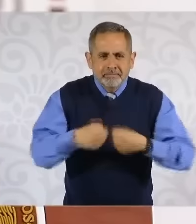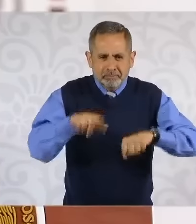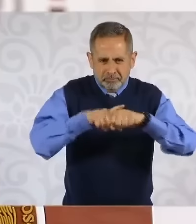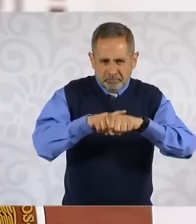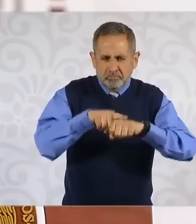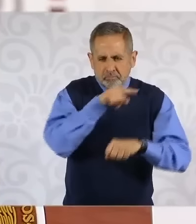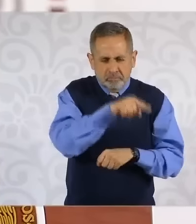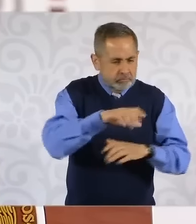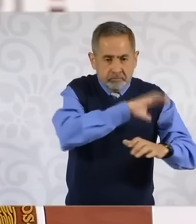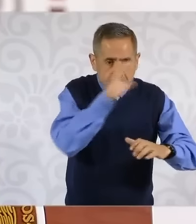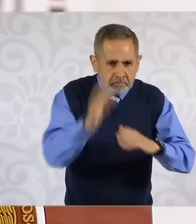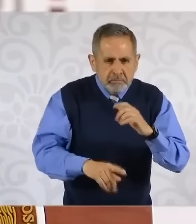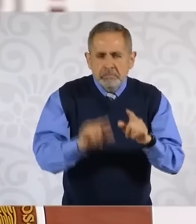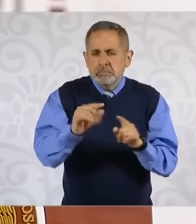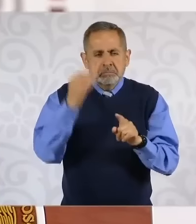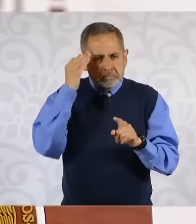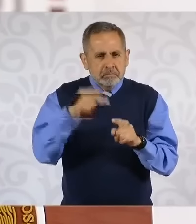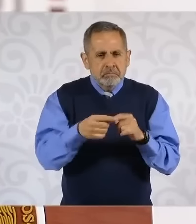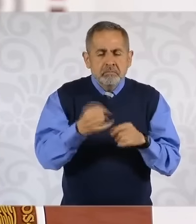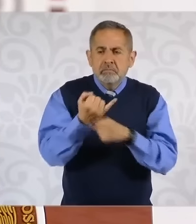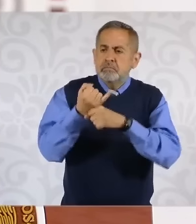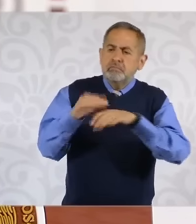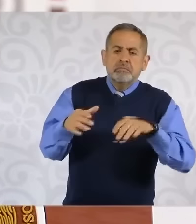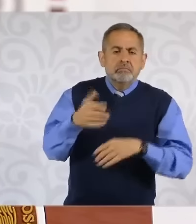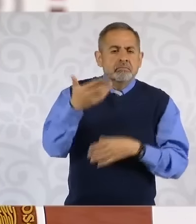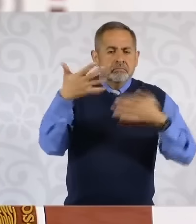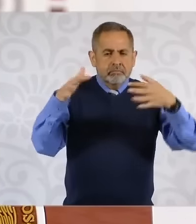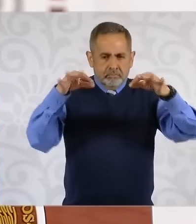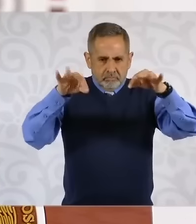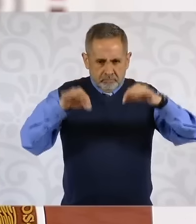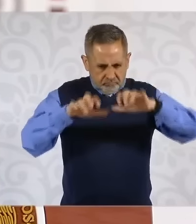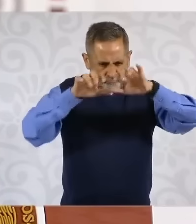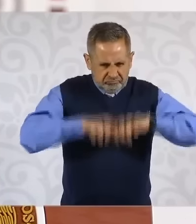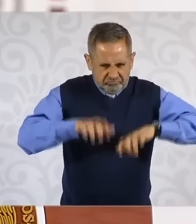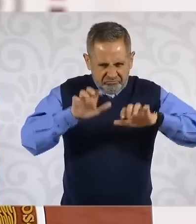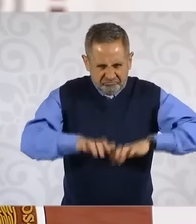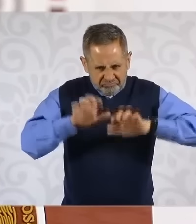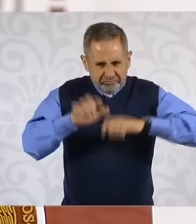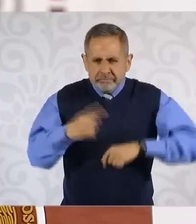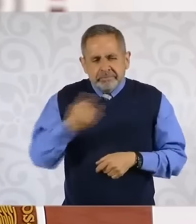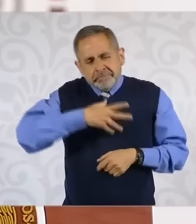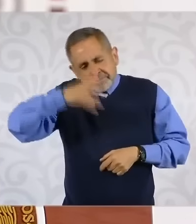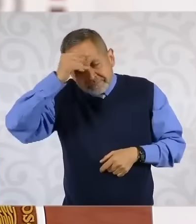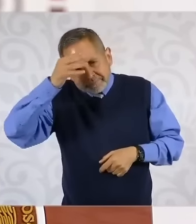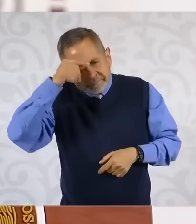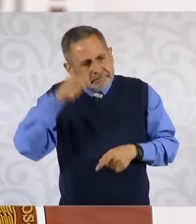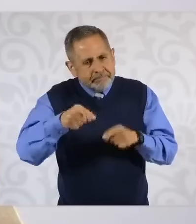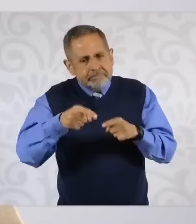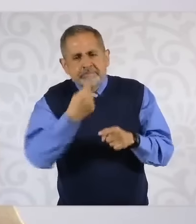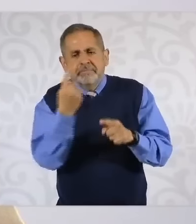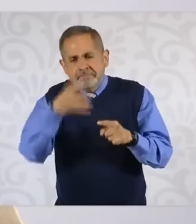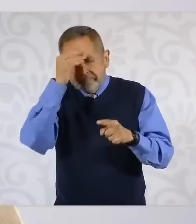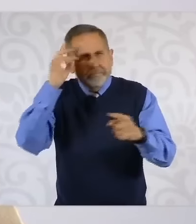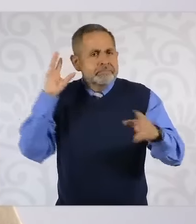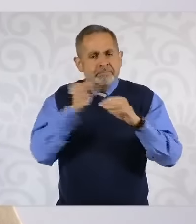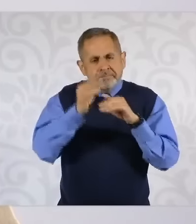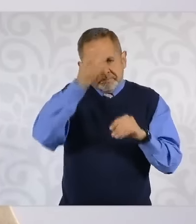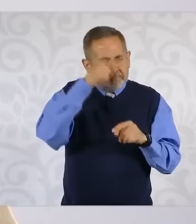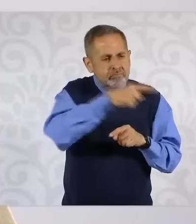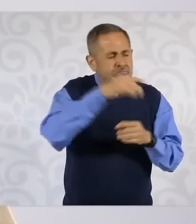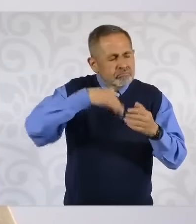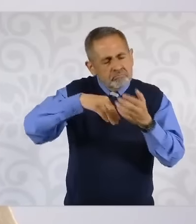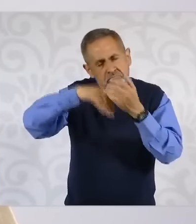pequeñísima, que es que hagan un informe de 10 páginas de qué aprendieron en el servicio social, qué aprendieron en su carrera, cómo se